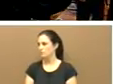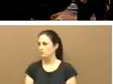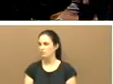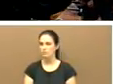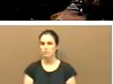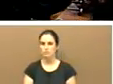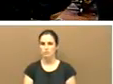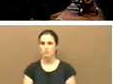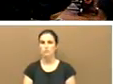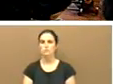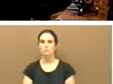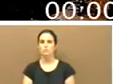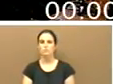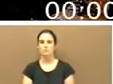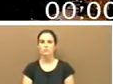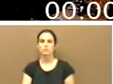Buenas tardes.